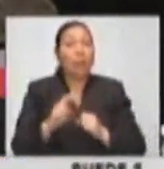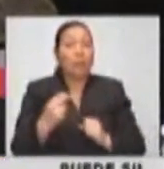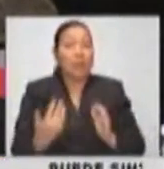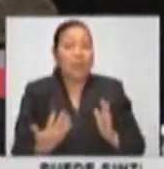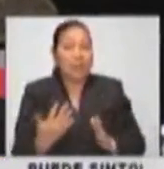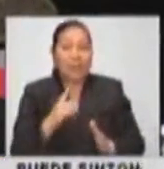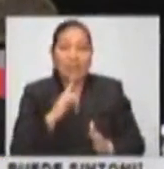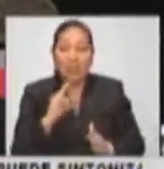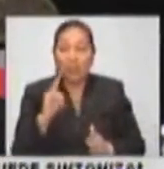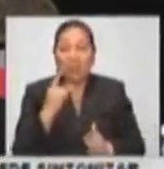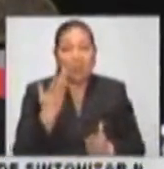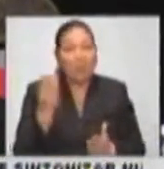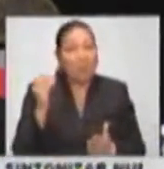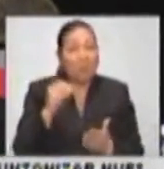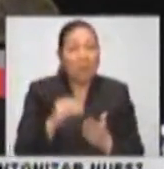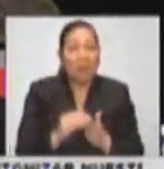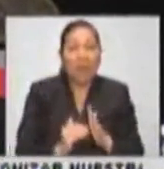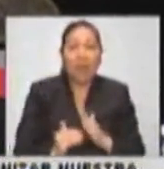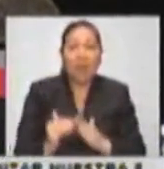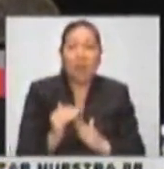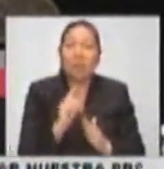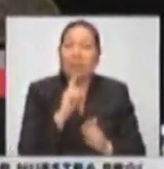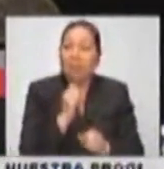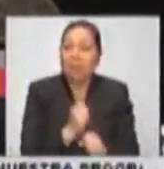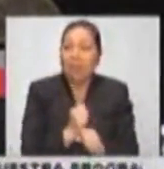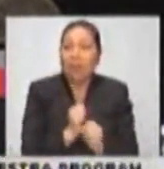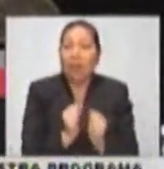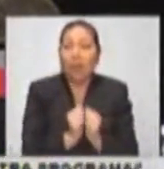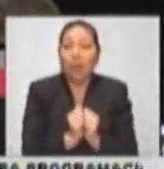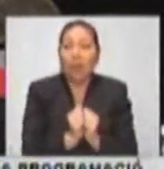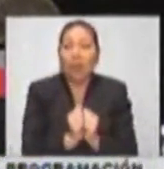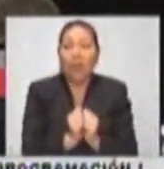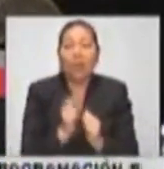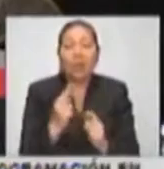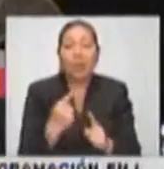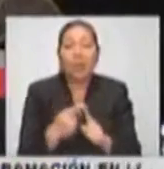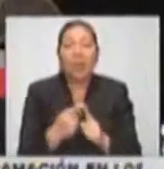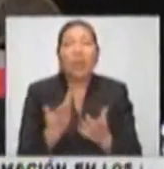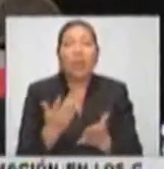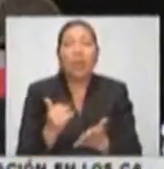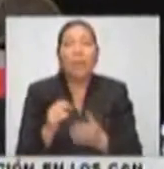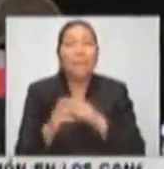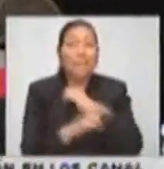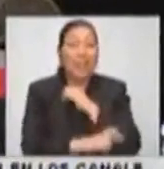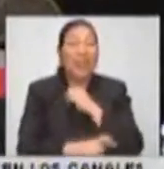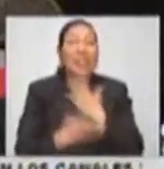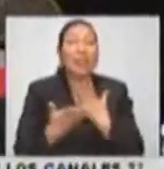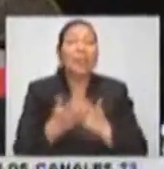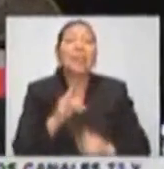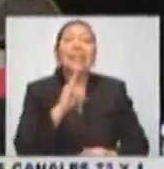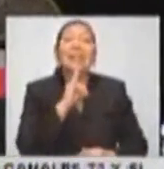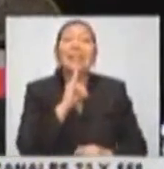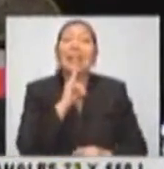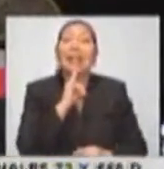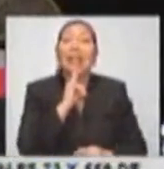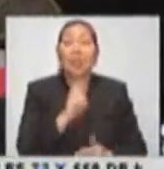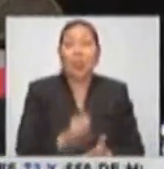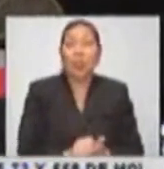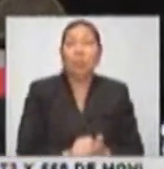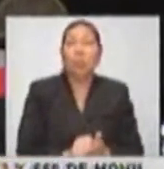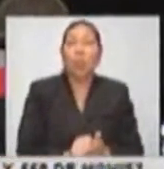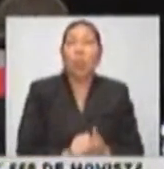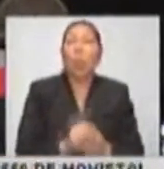que es muy útil, nos da una oportunidad enorme y le estamos trabajando también con Relaciones Exteriores en Nueva York. Y esa es la presentación que va a hacer Perú en